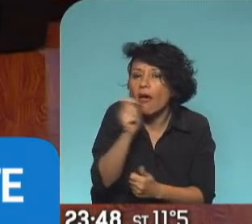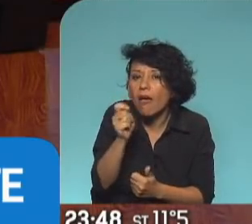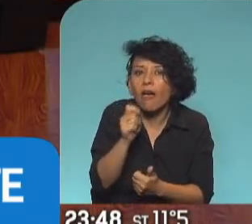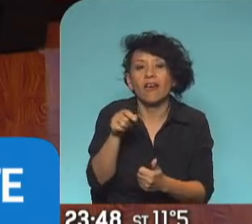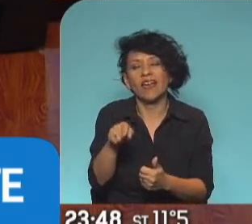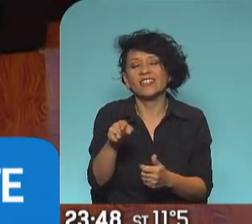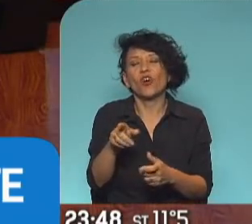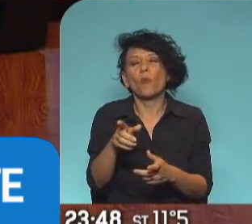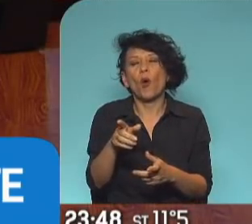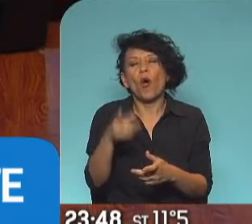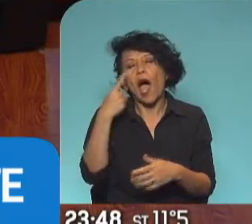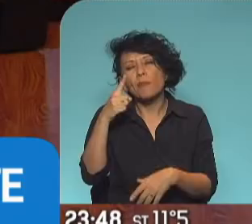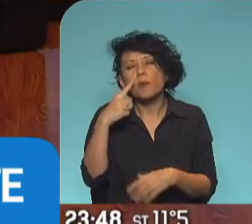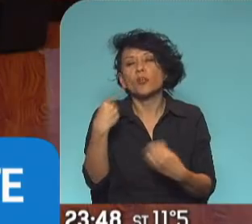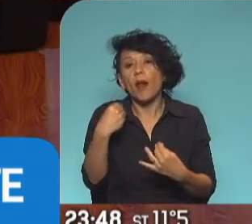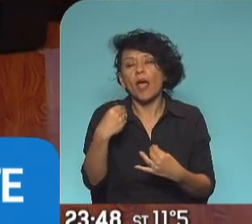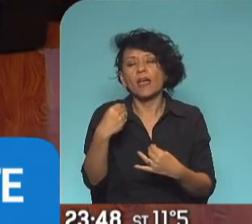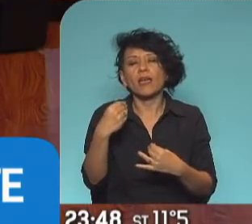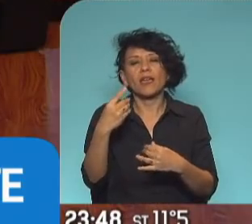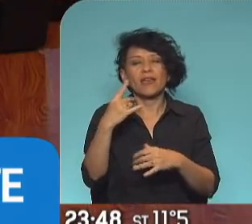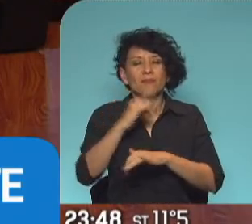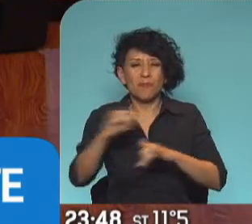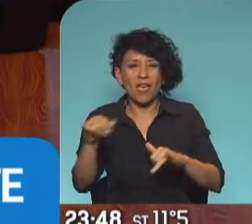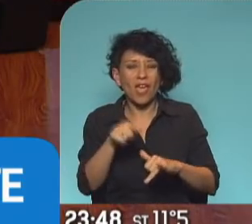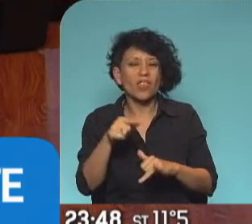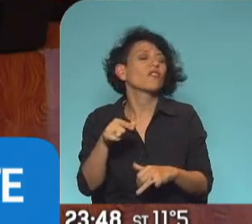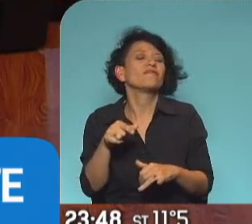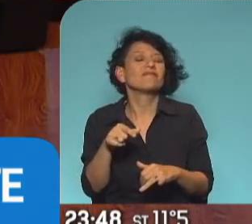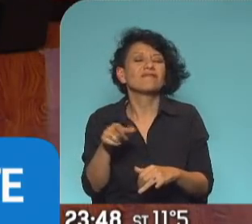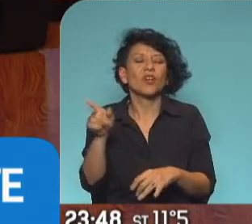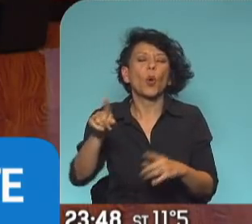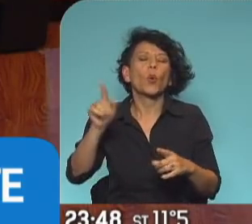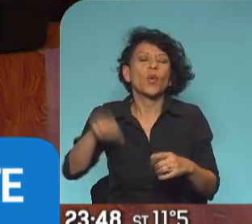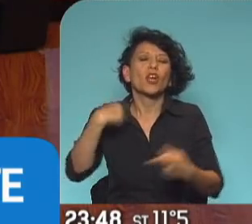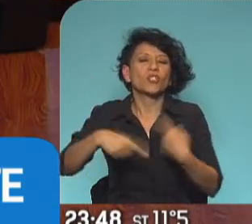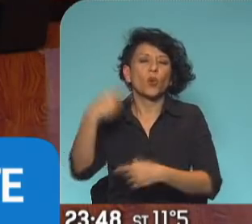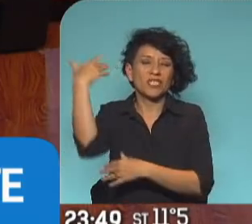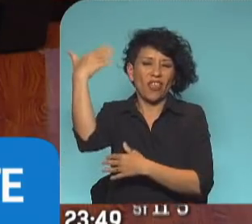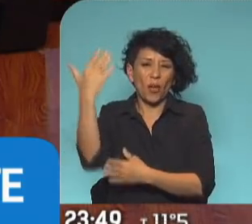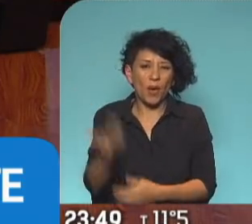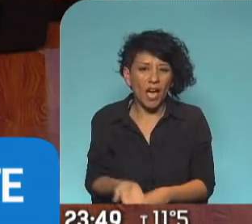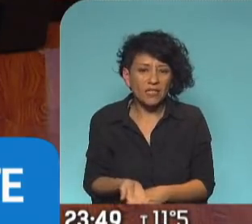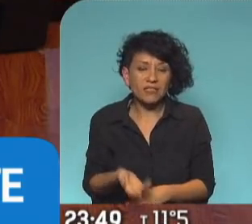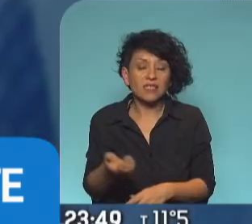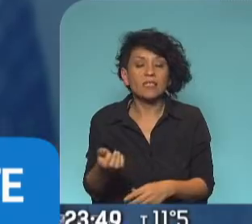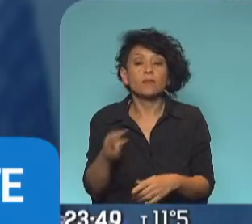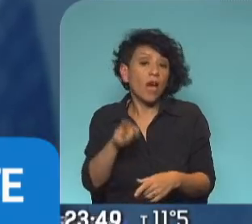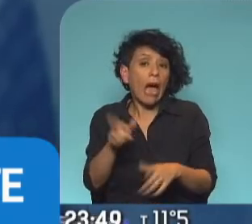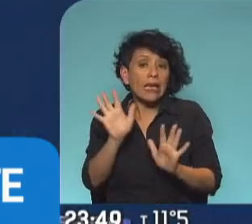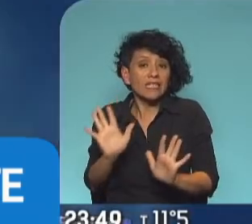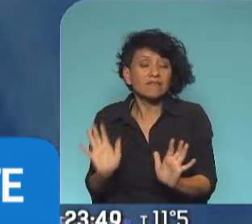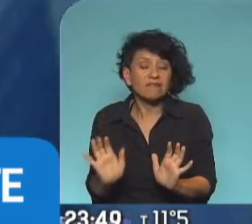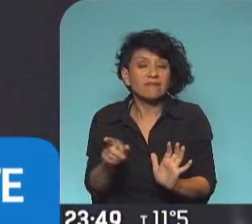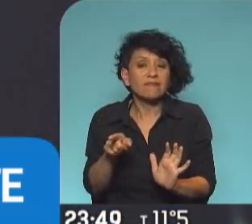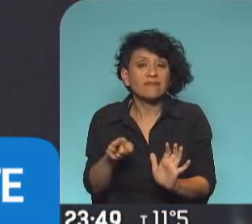todo toda esta puesta en escena que son los debates, ¿no? Generar un acontecimiento. Exacto, generar algo, y bueno, y ahí está. Lo